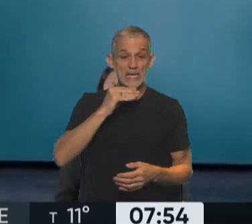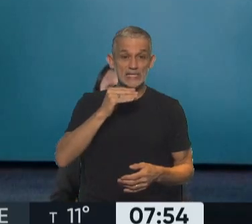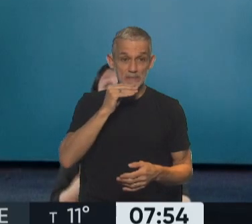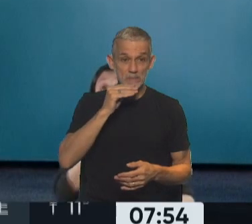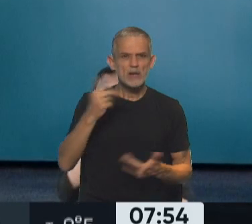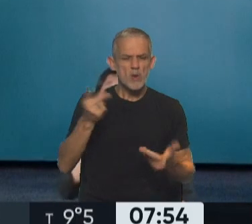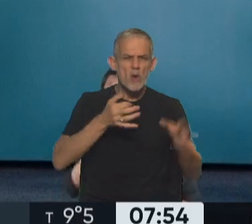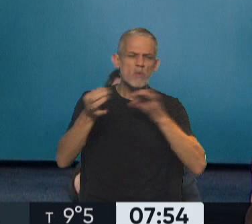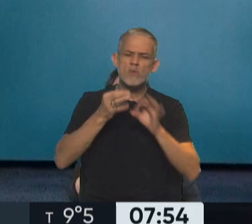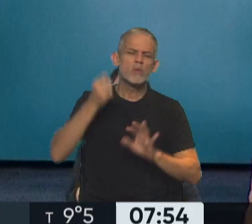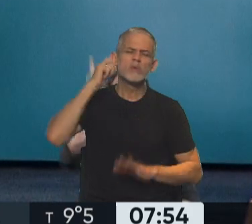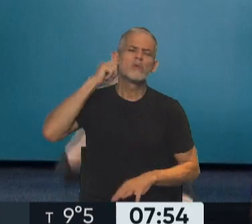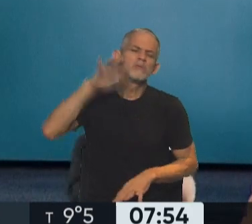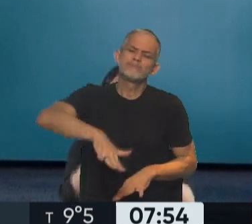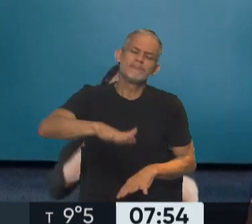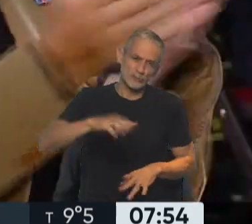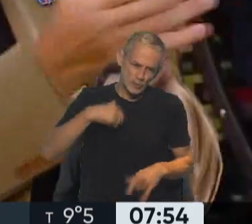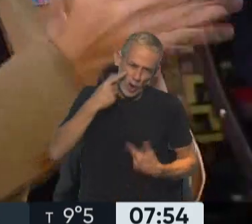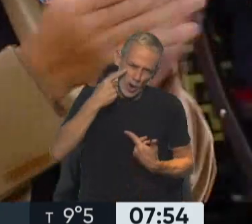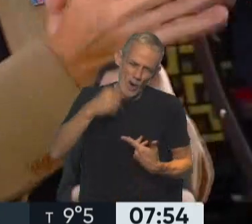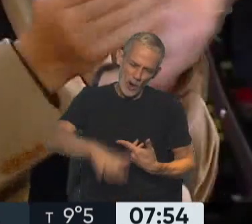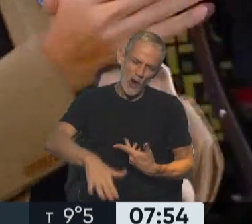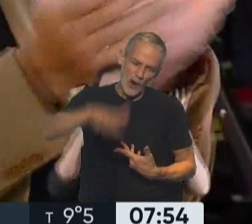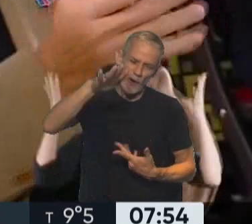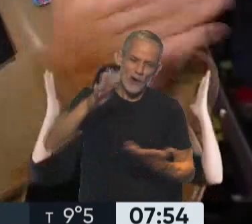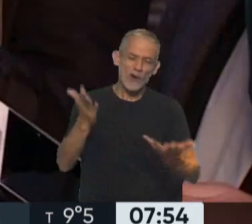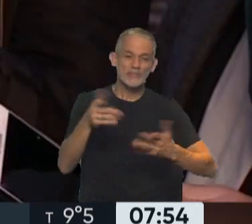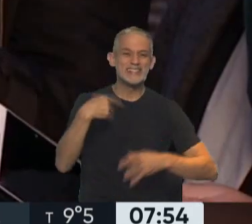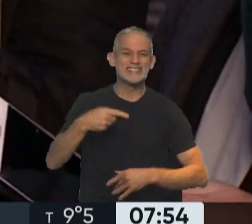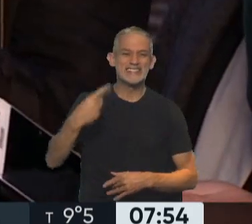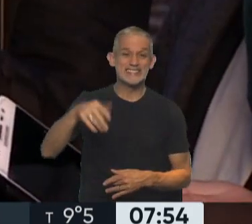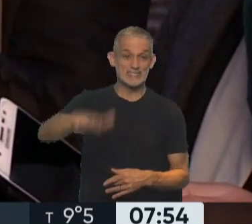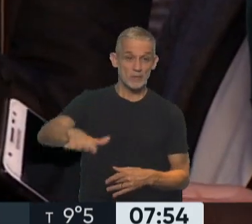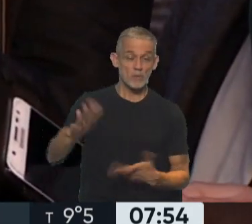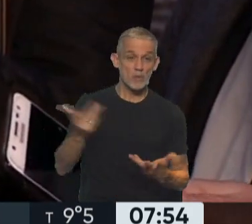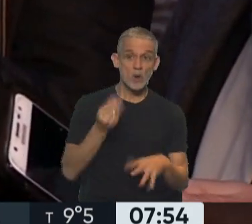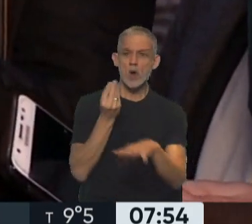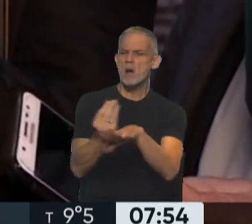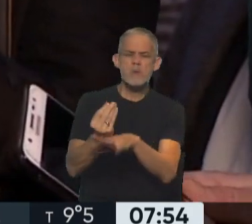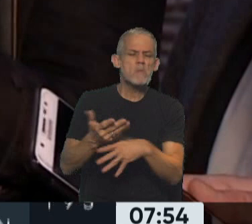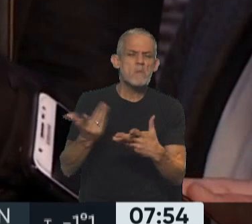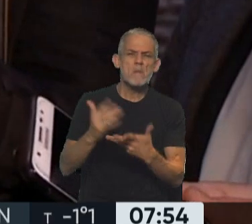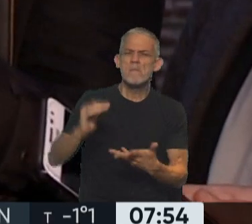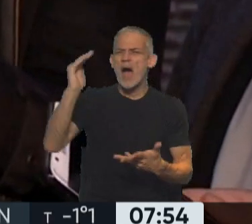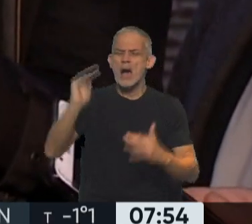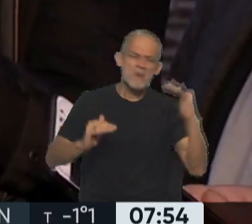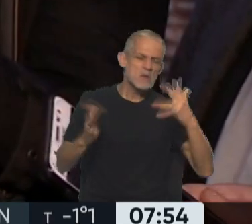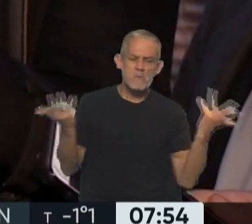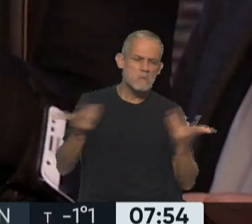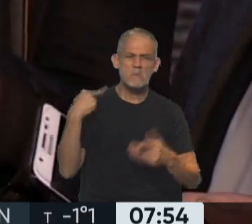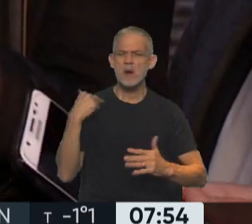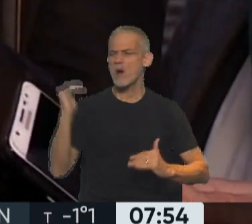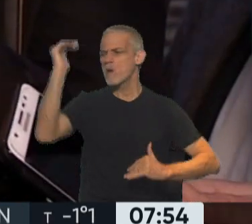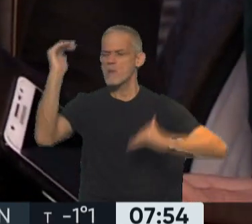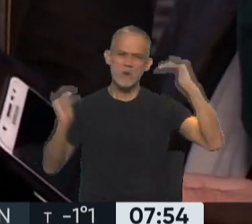desde muy chiquitito, desde que lo conozco. Y cada vez que le llega un cargo, no importa, más grande, más chico, más alto, más bajo,